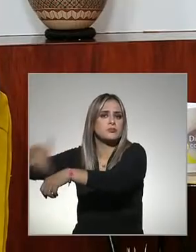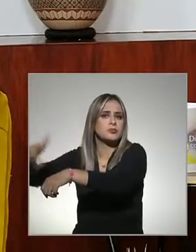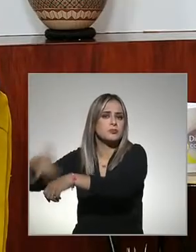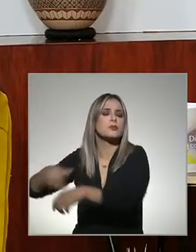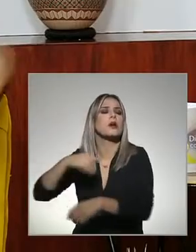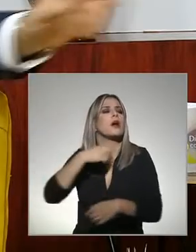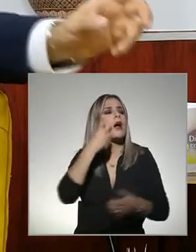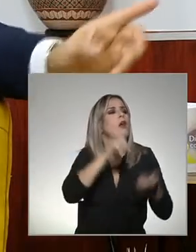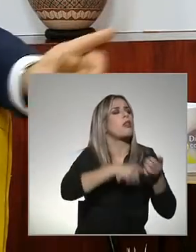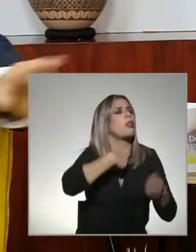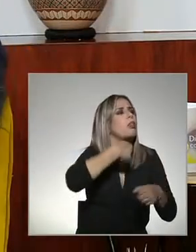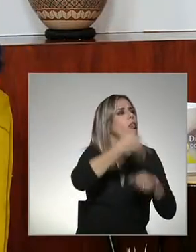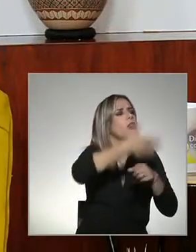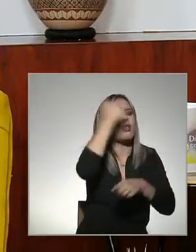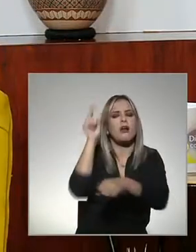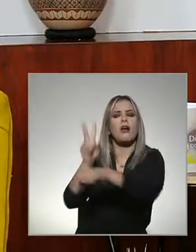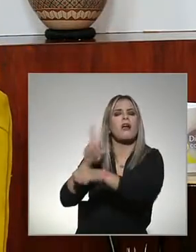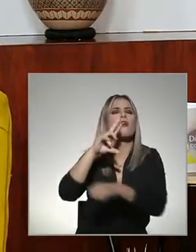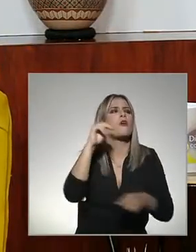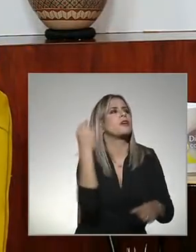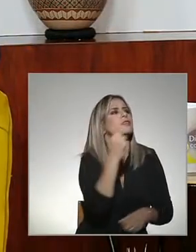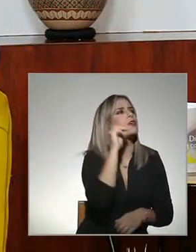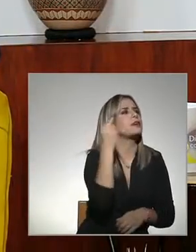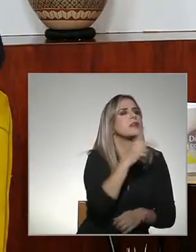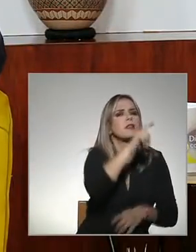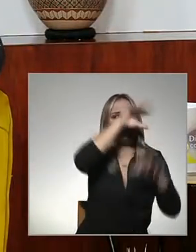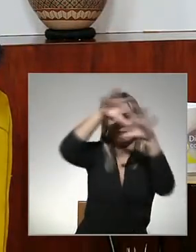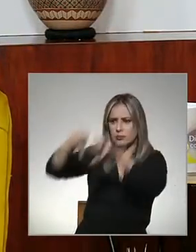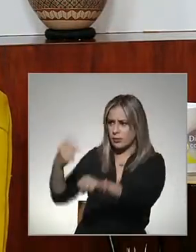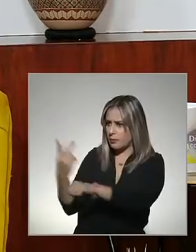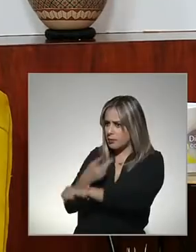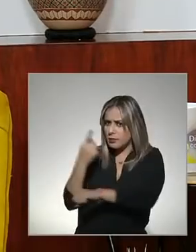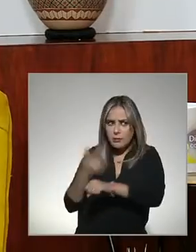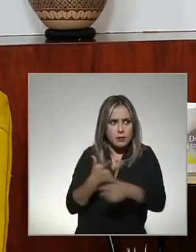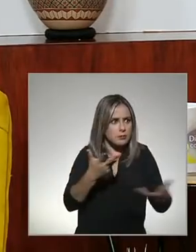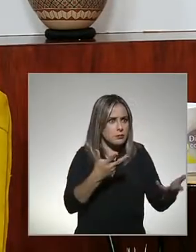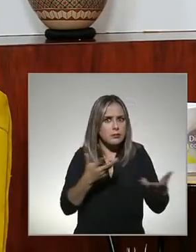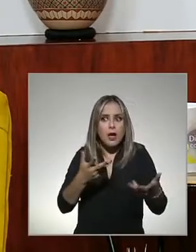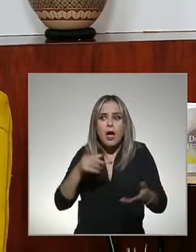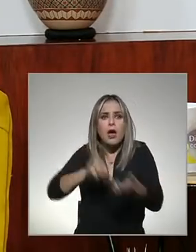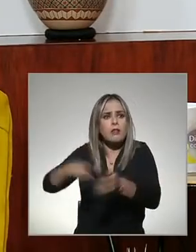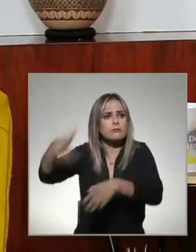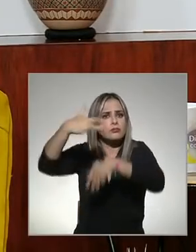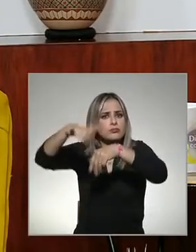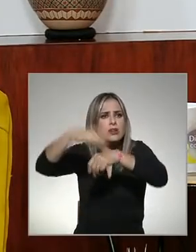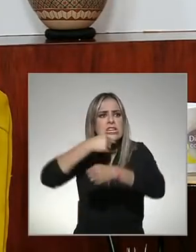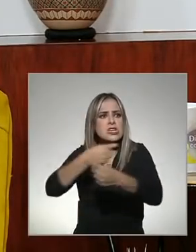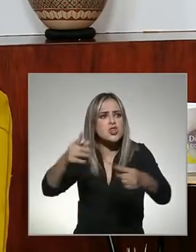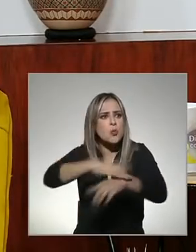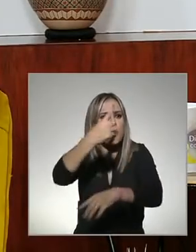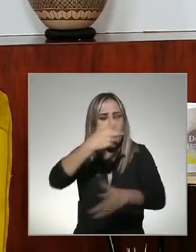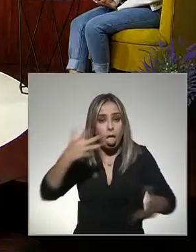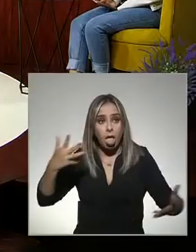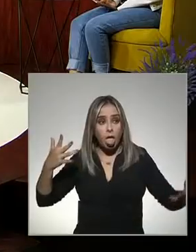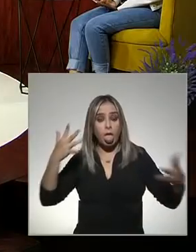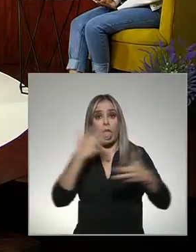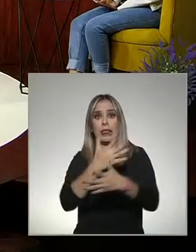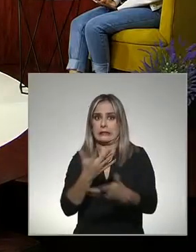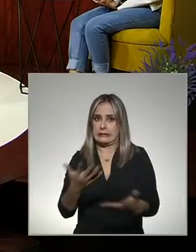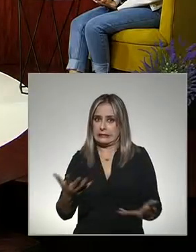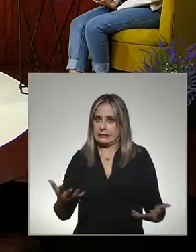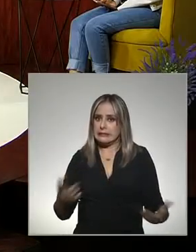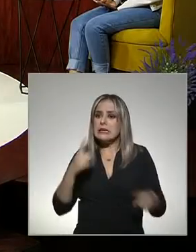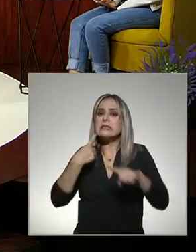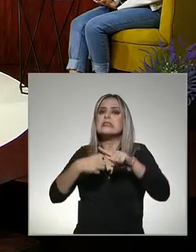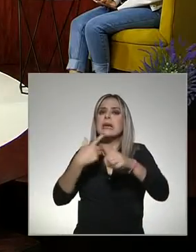cuenta. Es que luego me preguntan, ¿qué hago? ¿Cómo le quito? Pues, ¿quién paga la cuenta? O sea, ¿quién pagó el celular? ¿Quién paga el celular?